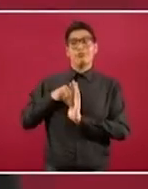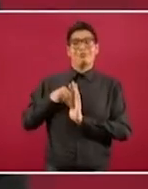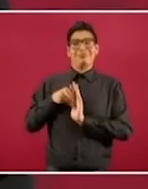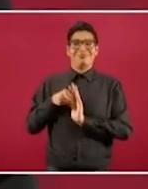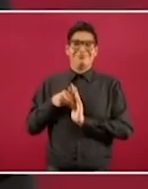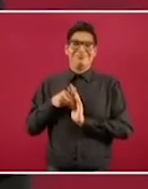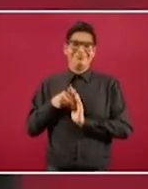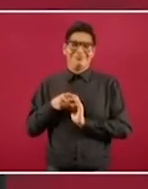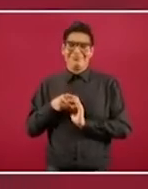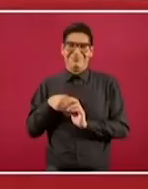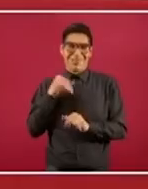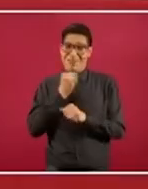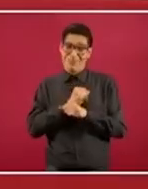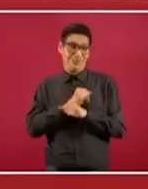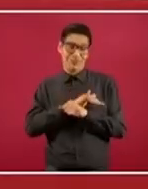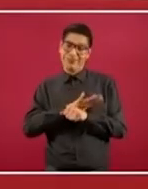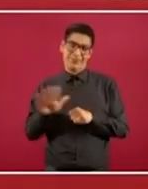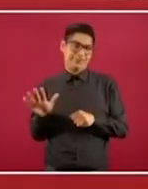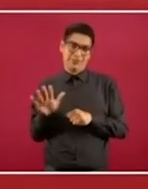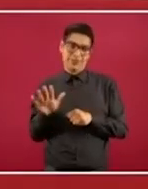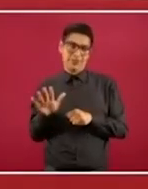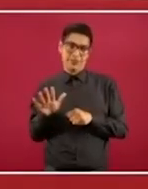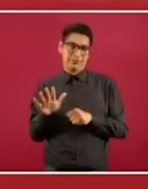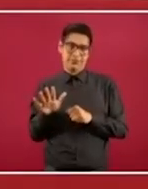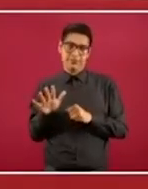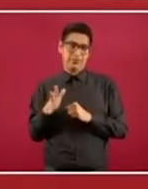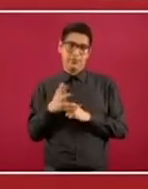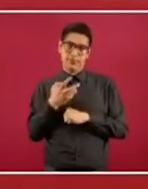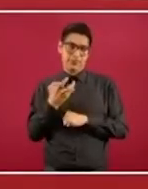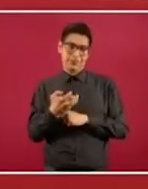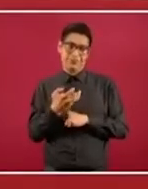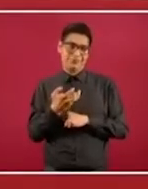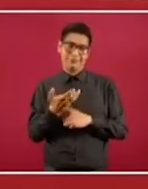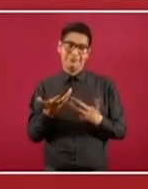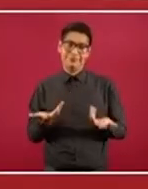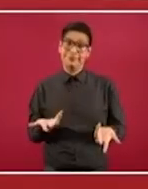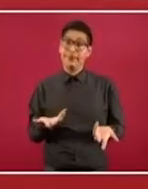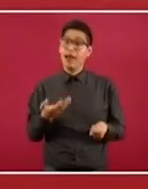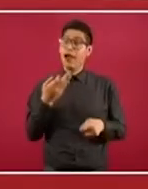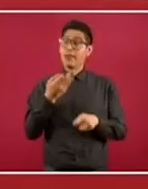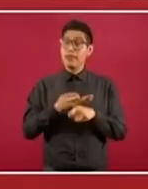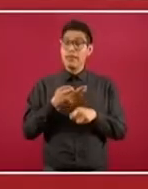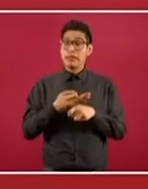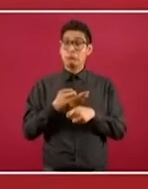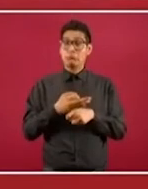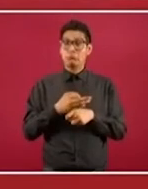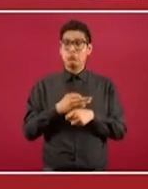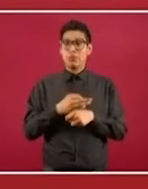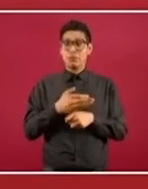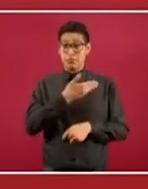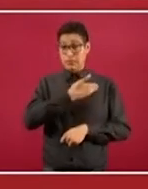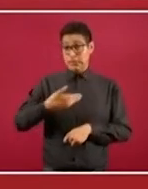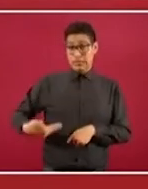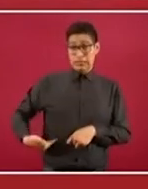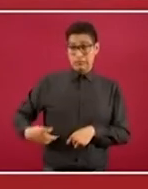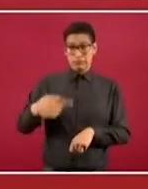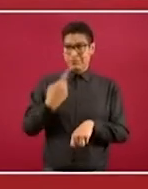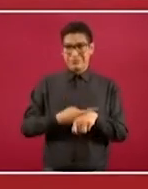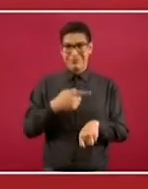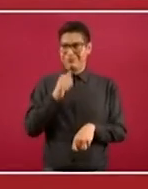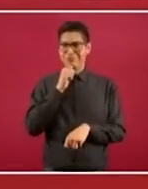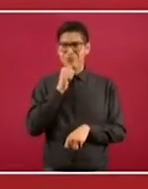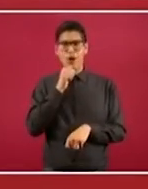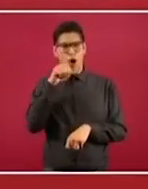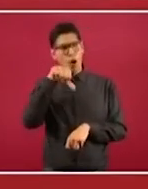que pudiera tener la infección. Y en este momento, mientras no tenga síntomas, por cierto, me parece que hoy le tomaron